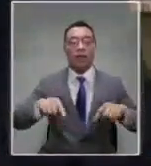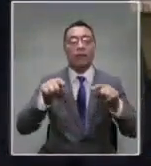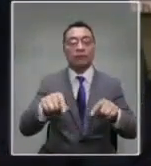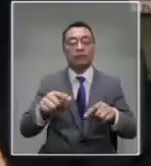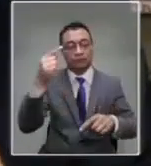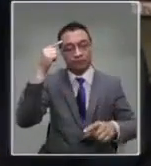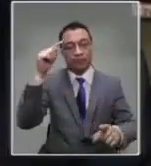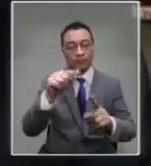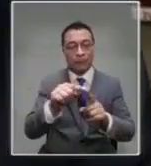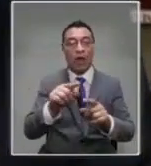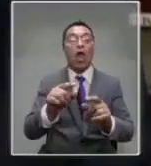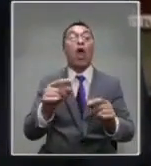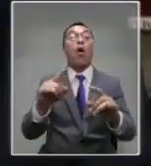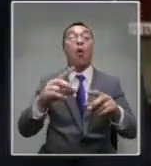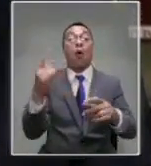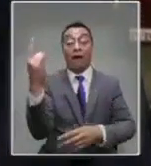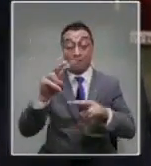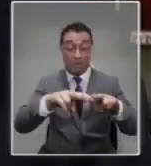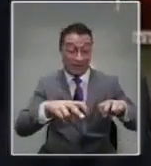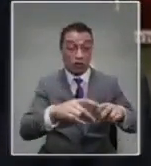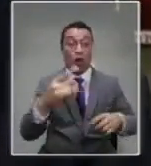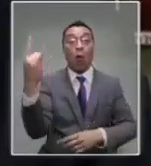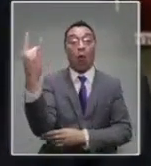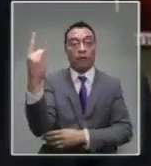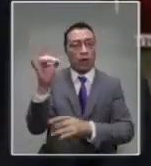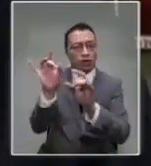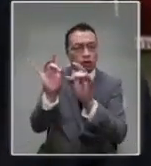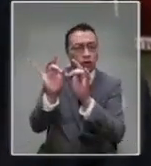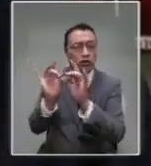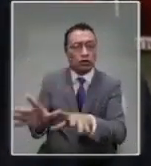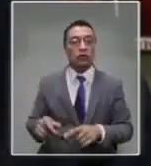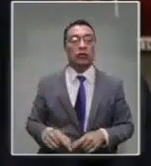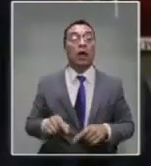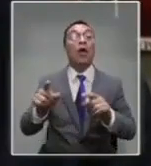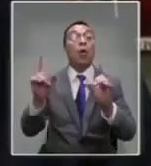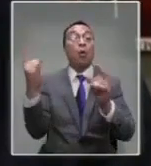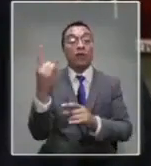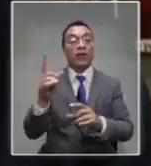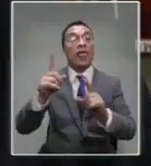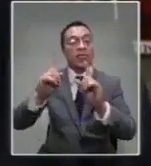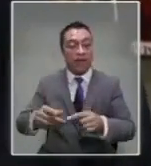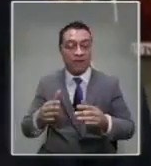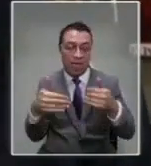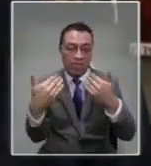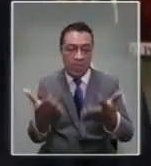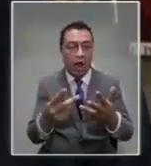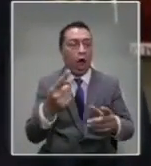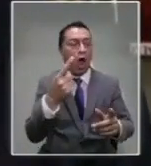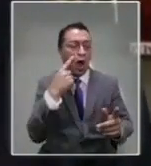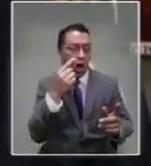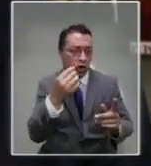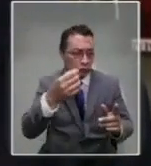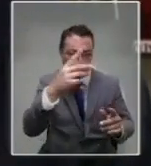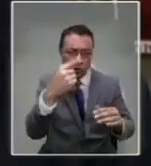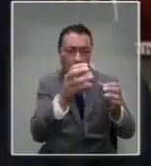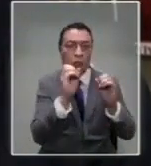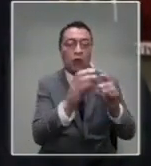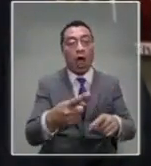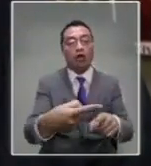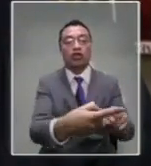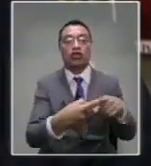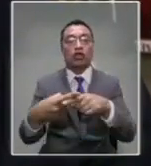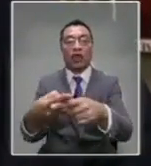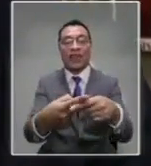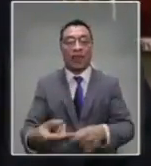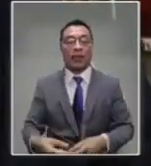investigación es la esencia de una universidad. Una universidad tiene que generar y tiene que entregar conocimiento a la sociedad. Ese